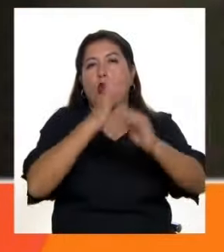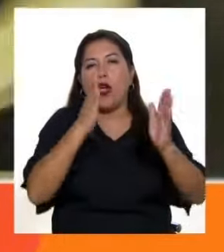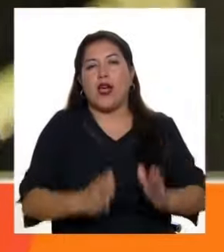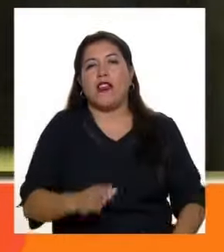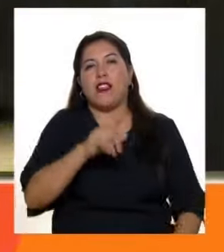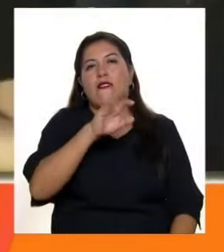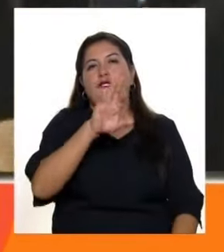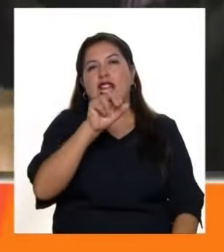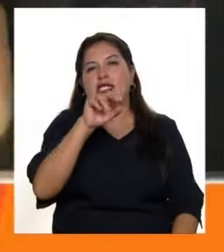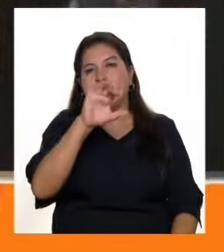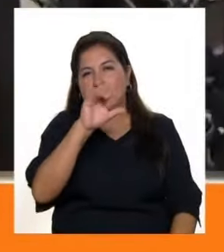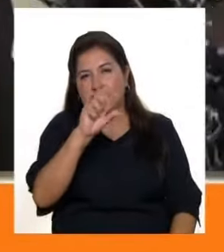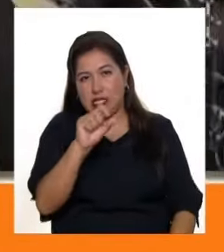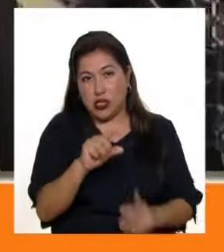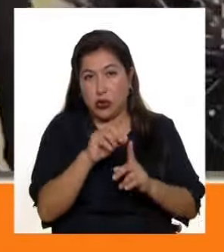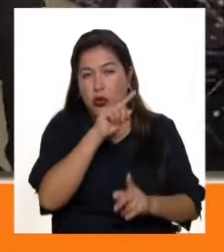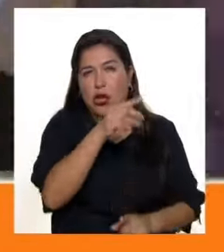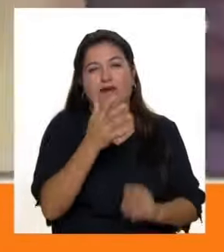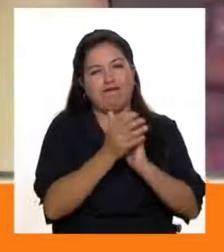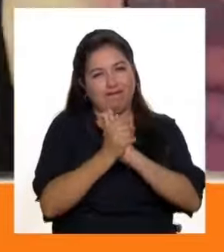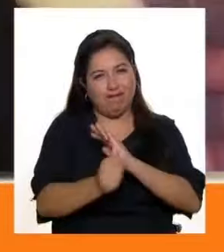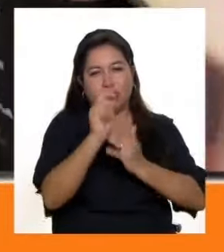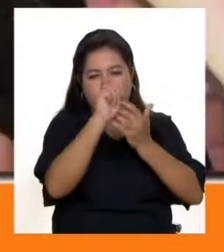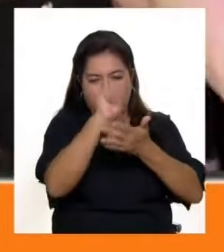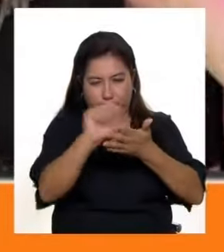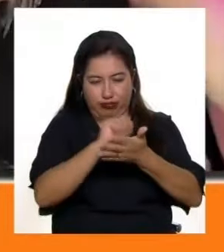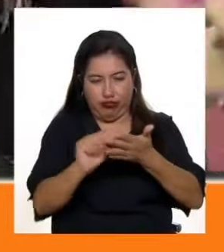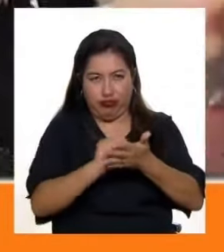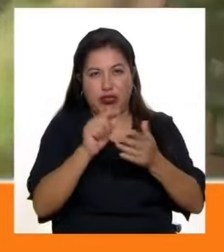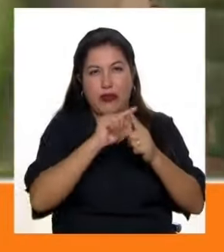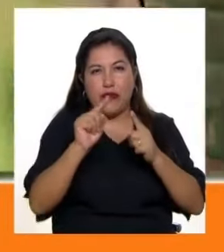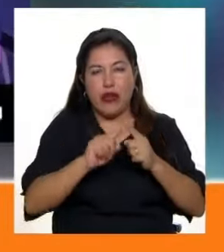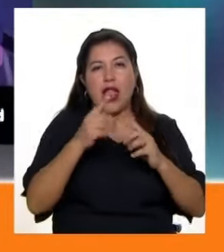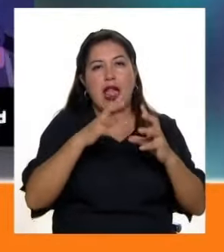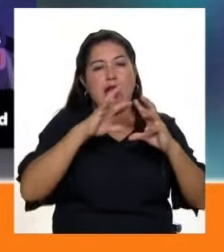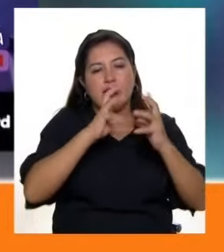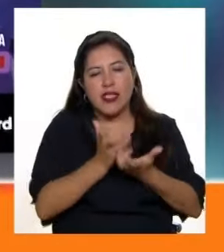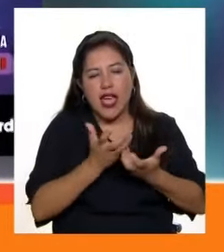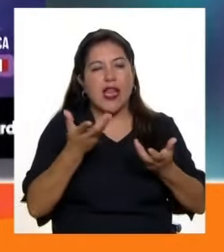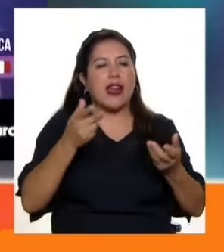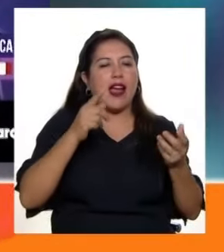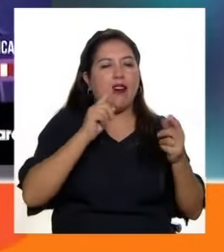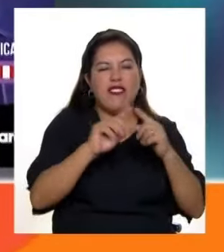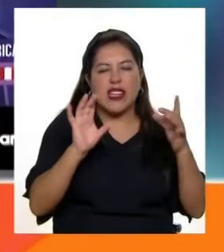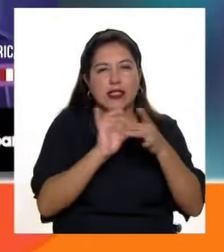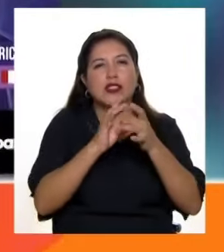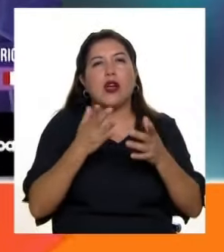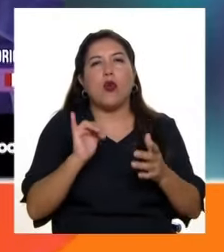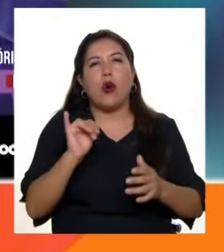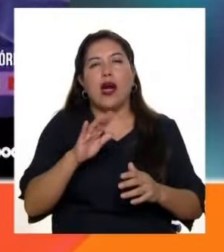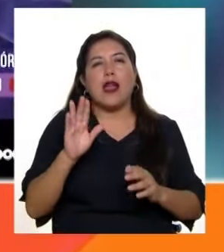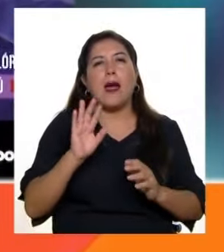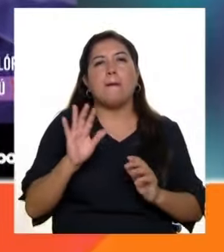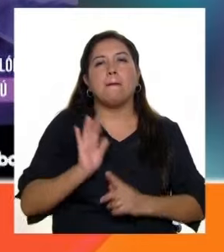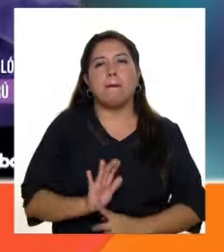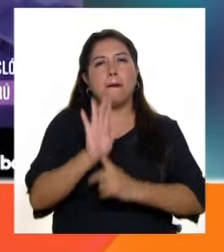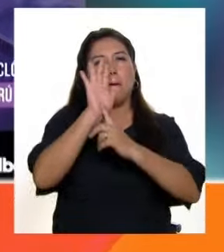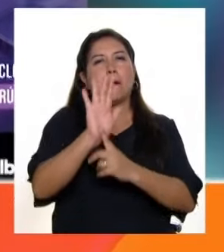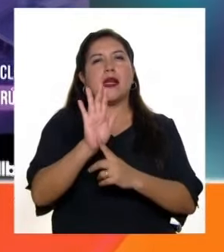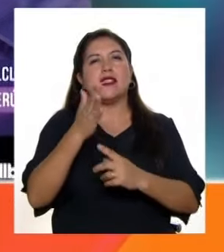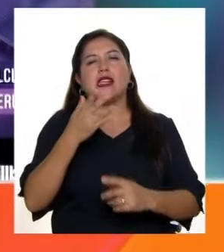dijimos más o menos que queríamos el tema que sea global, que sea de la tierra, que nos una a todos, porque en representación de la mujer andina peruana ya